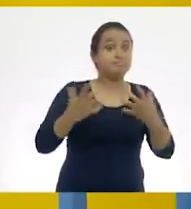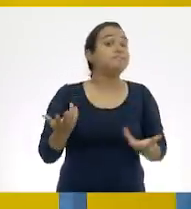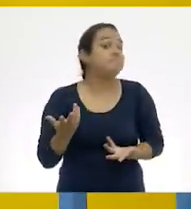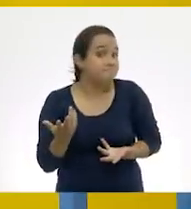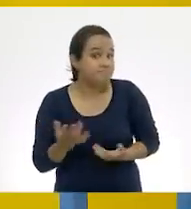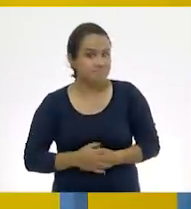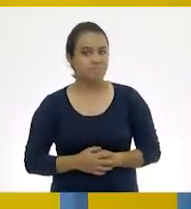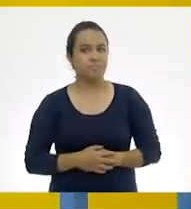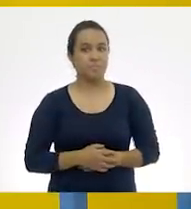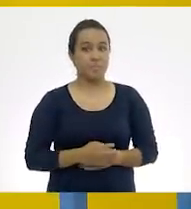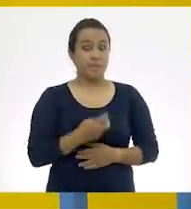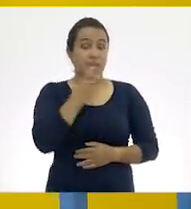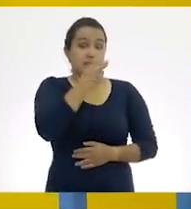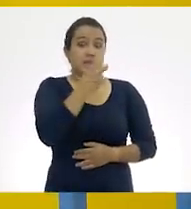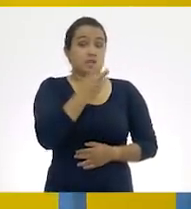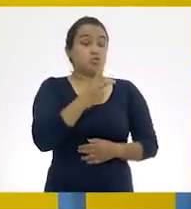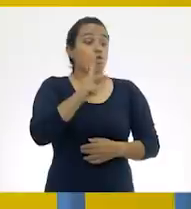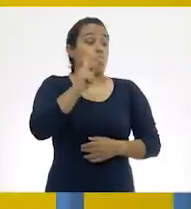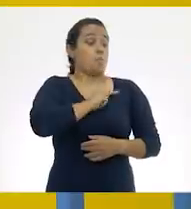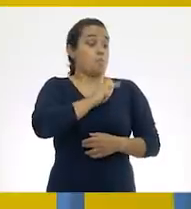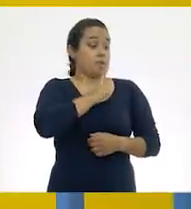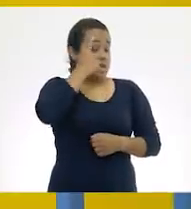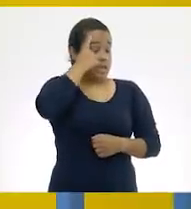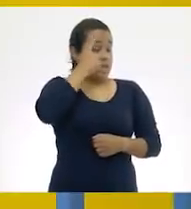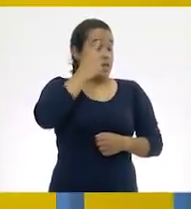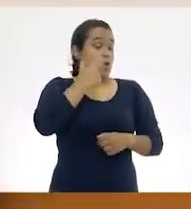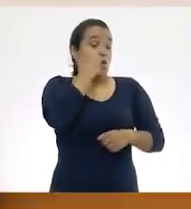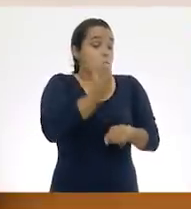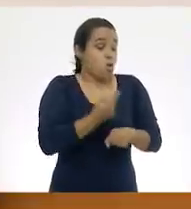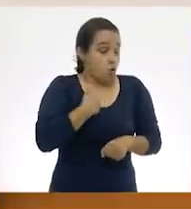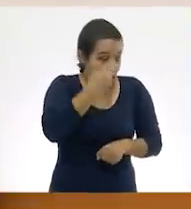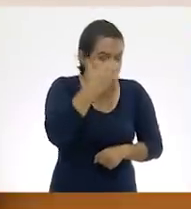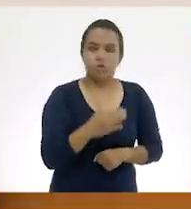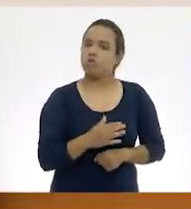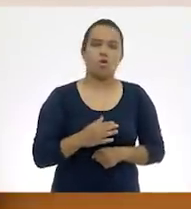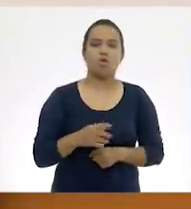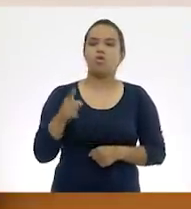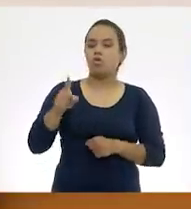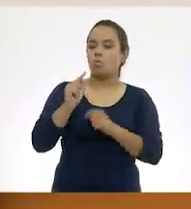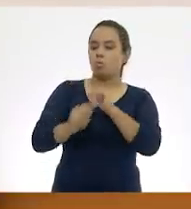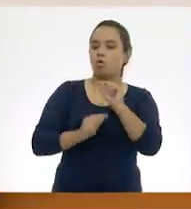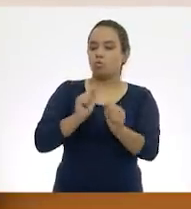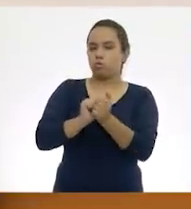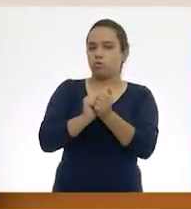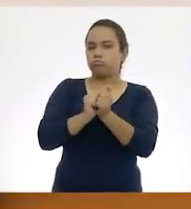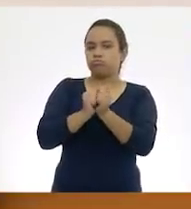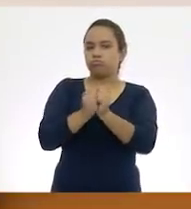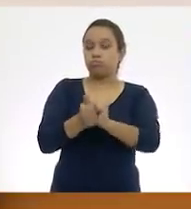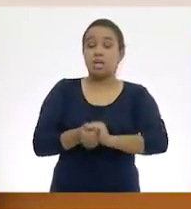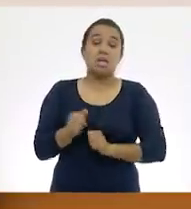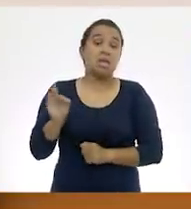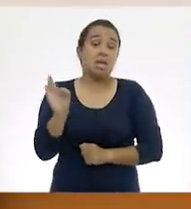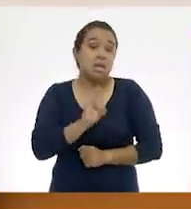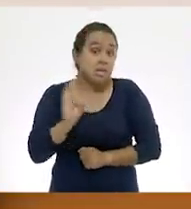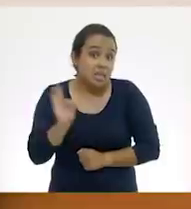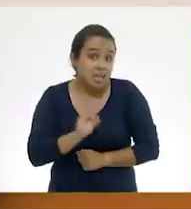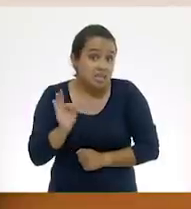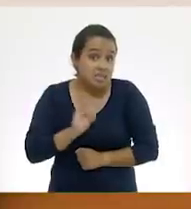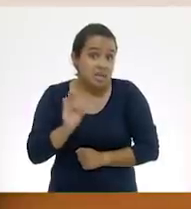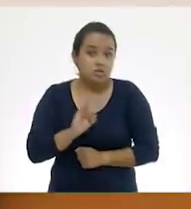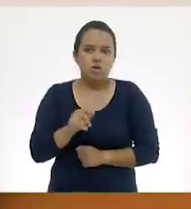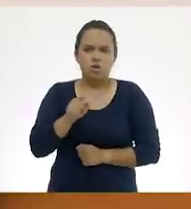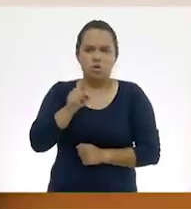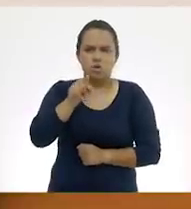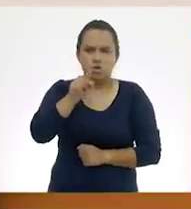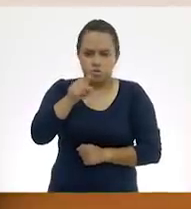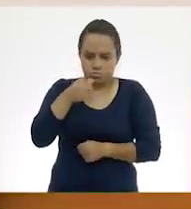tal, eh? Y eso no es voluntario tampoco. No, eso lo vamos a ir desarrollando y probablemente si tú